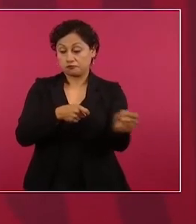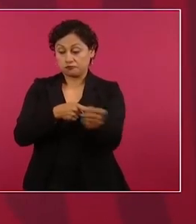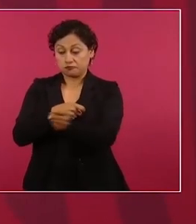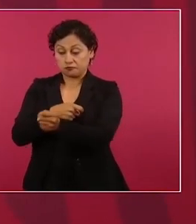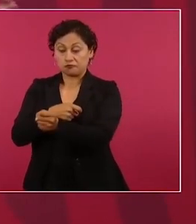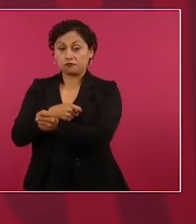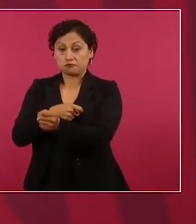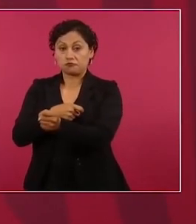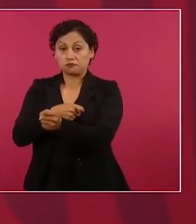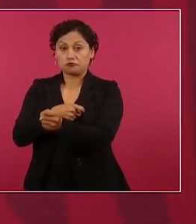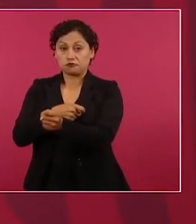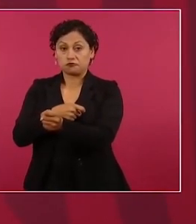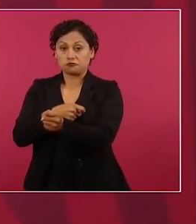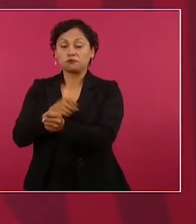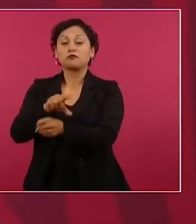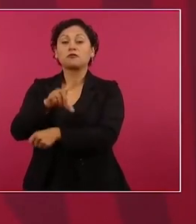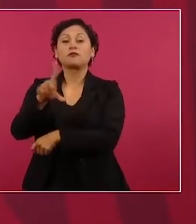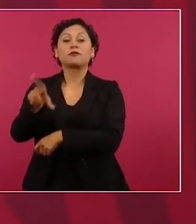a dar a conocer